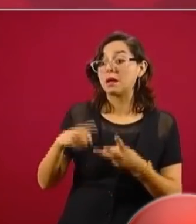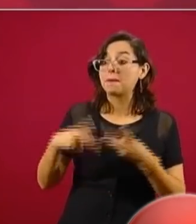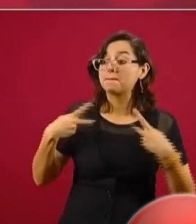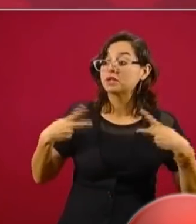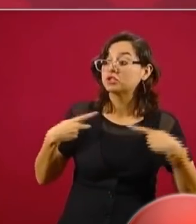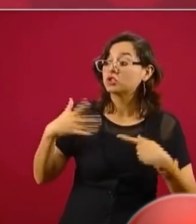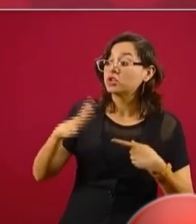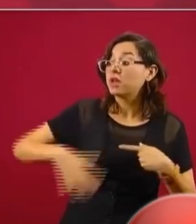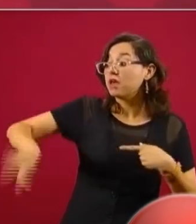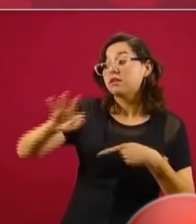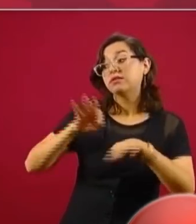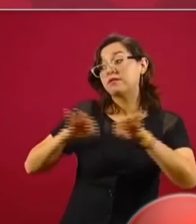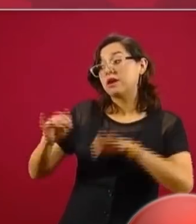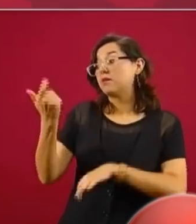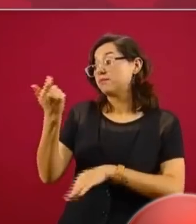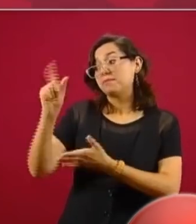salarios.